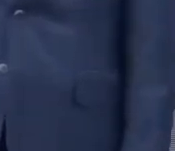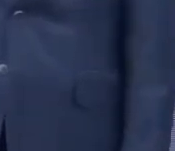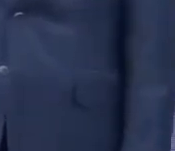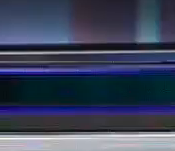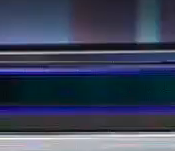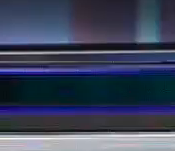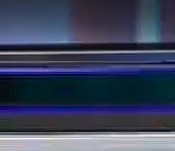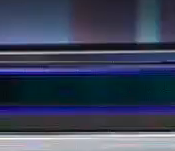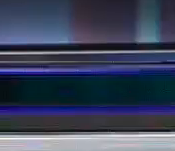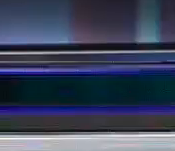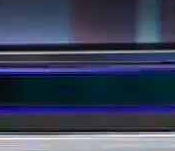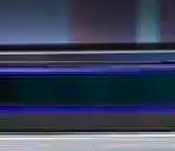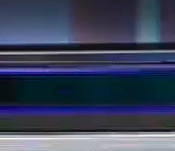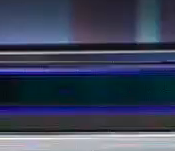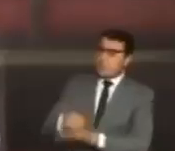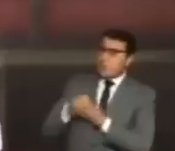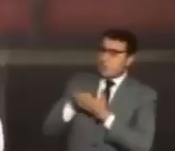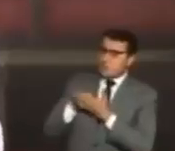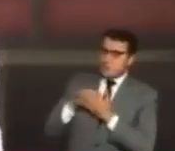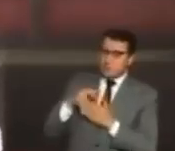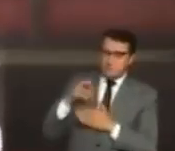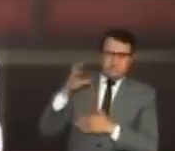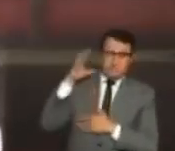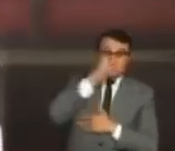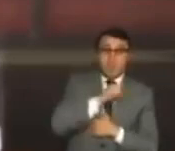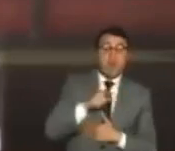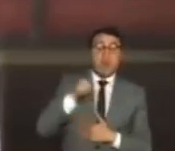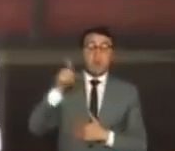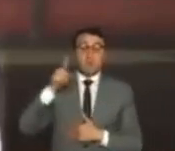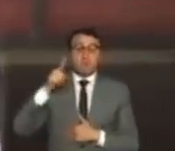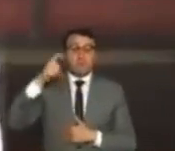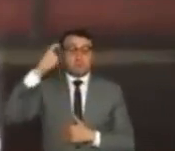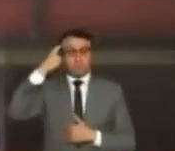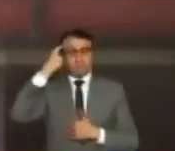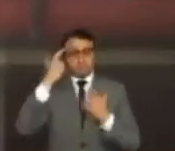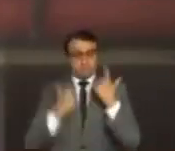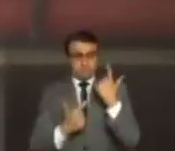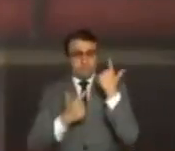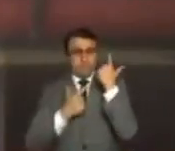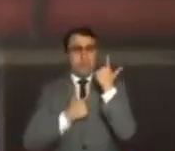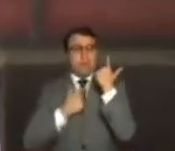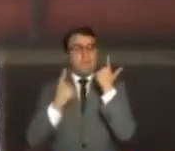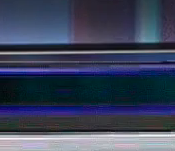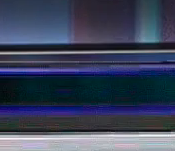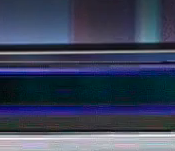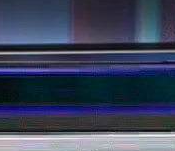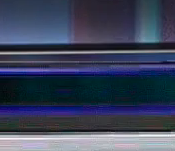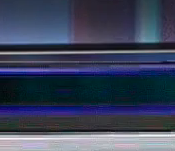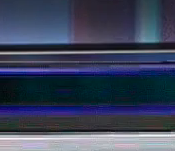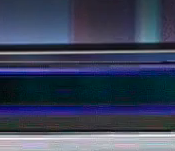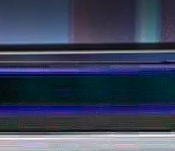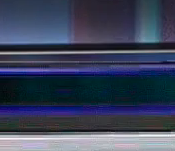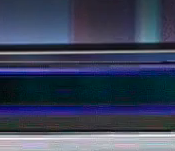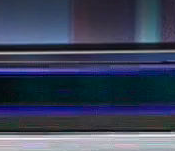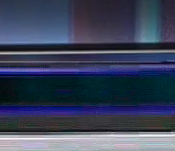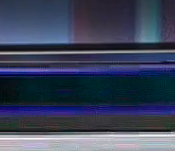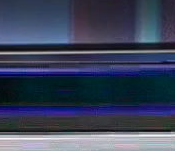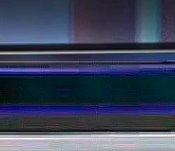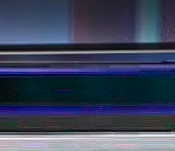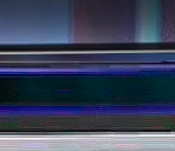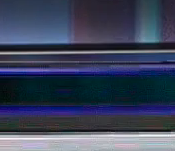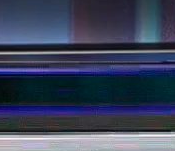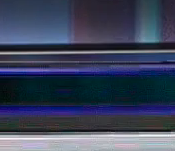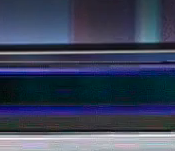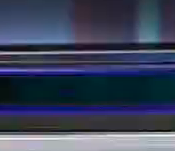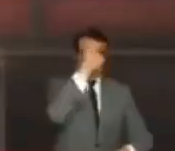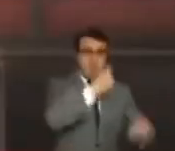aislado? Pero después de un largo silencio de 2 días, el presidente de todos los colombianos se